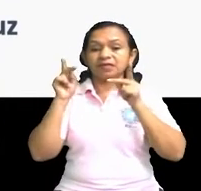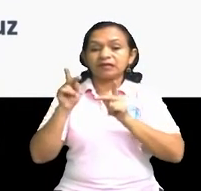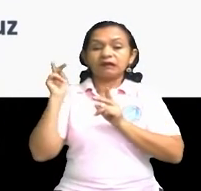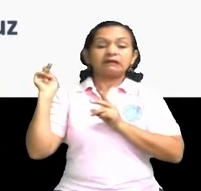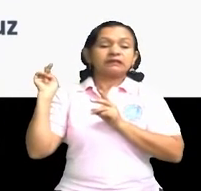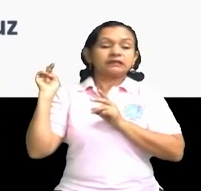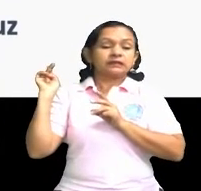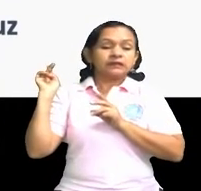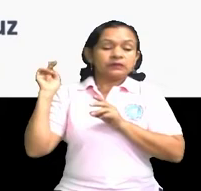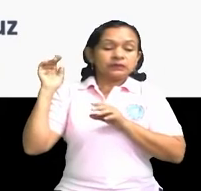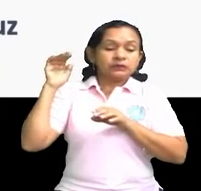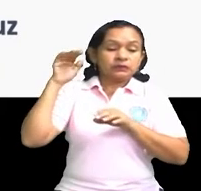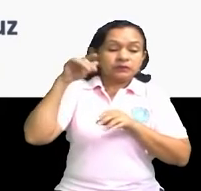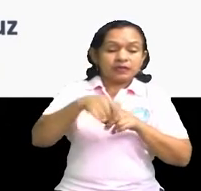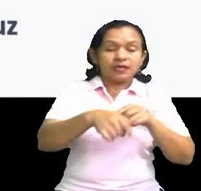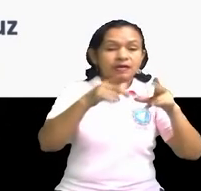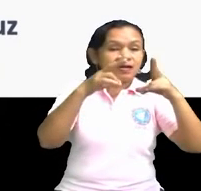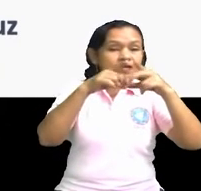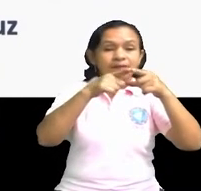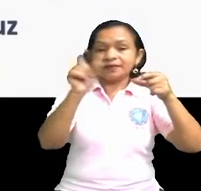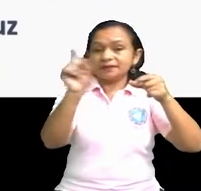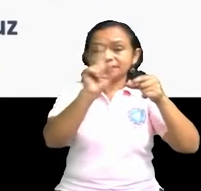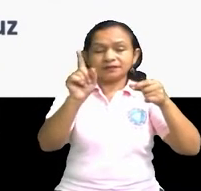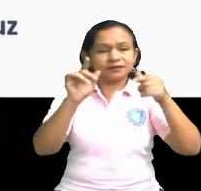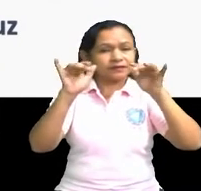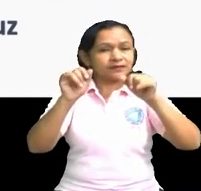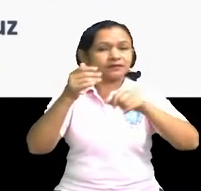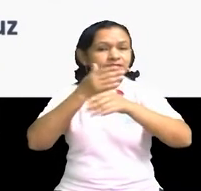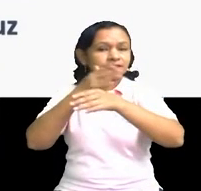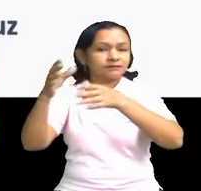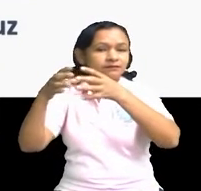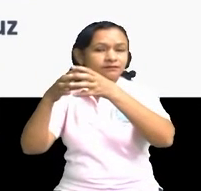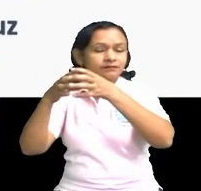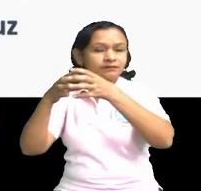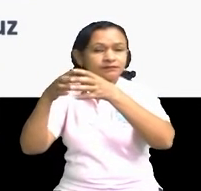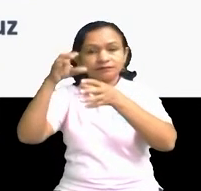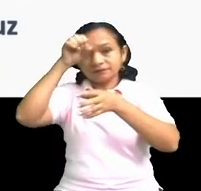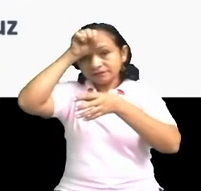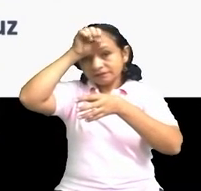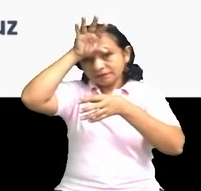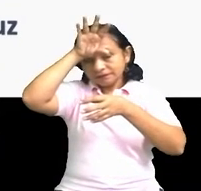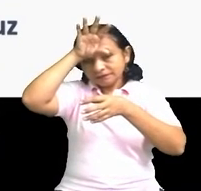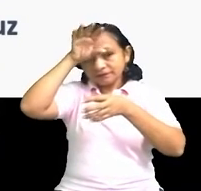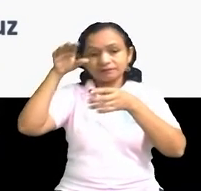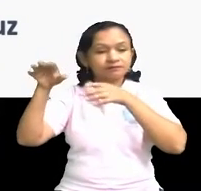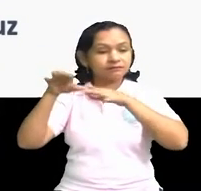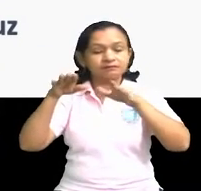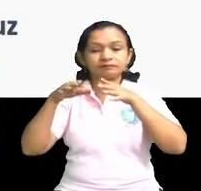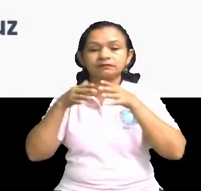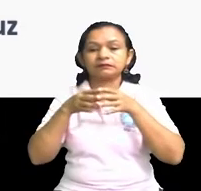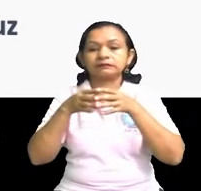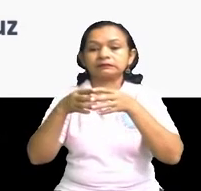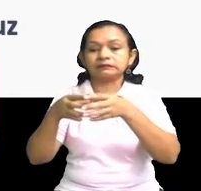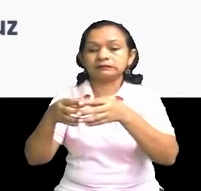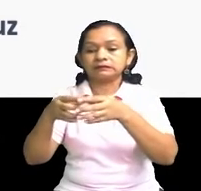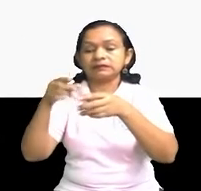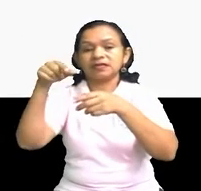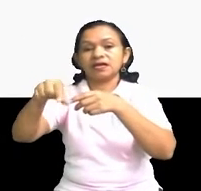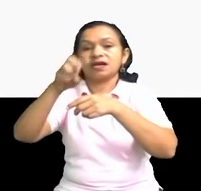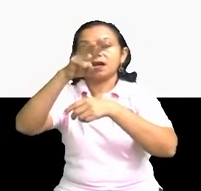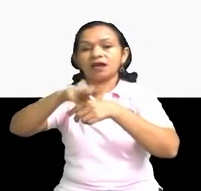Managua. Exacto, ¿ya? Acercarlo para a la población. No. Ya todo lo que es el Triángulo Minero, no tienen que bajar hasta